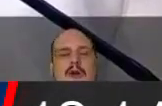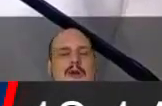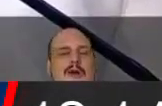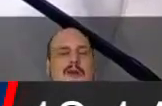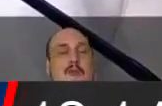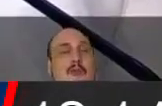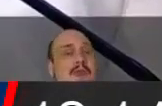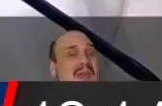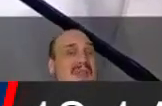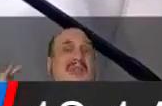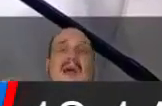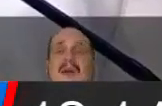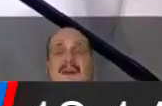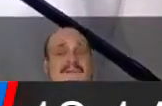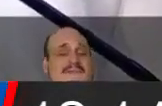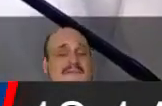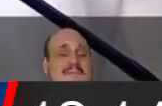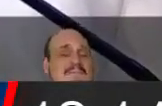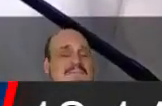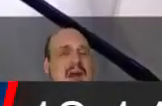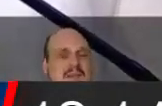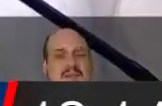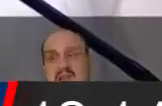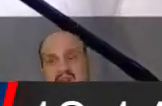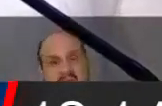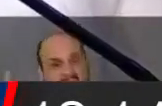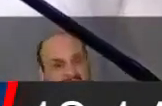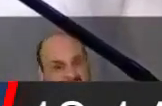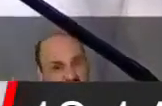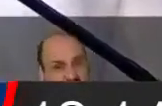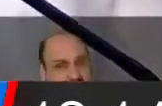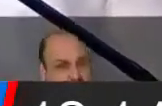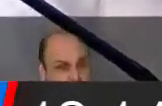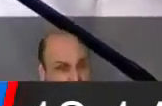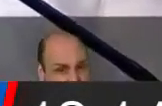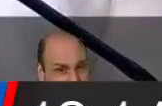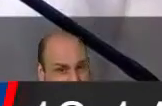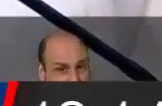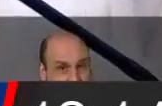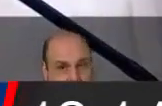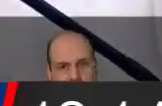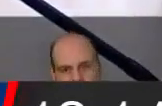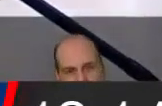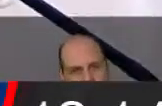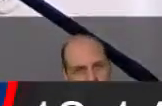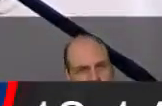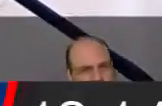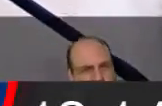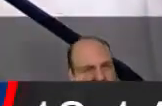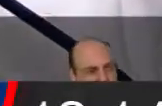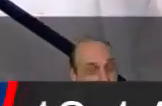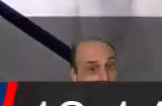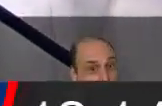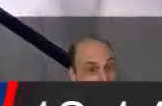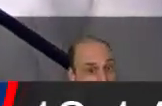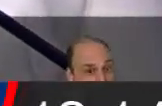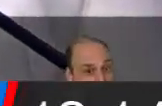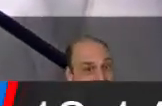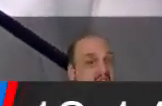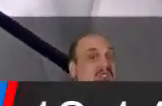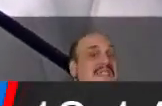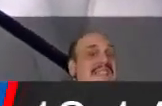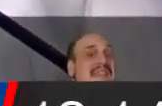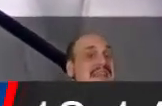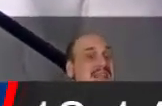vida ella habla de los jubilados pero me tocó a mí ver La sonrisa de los jubilados cuando tuve que devolver el 13